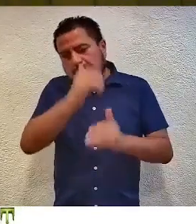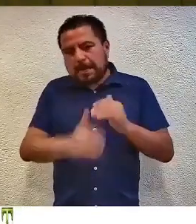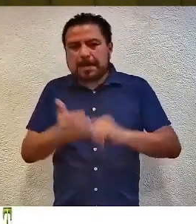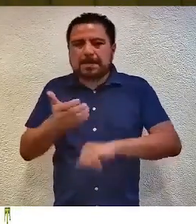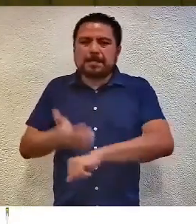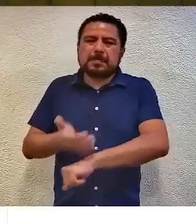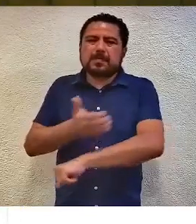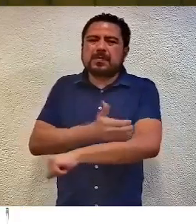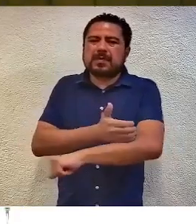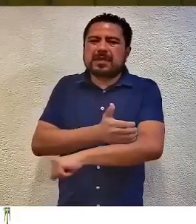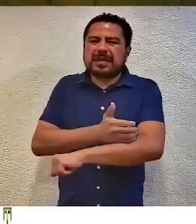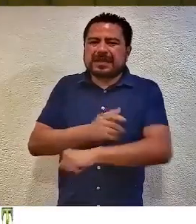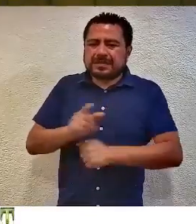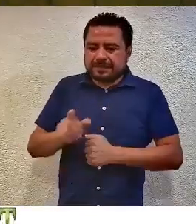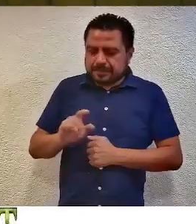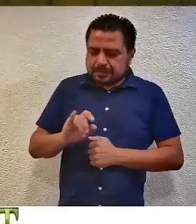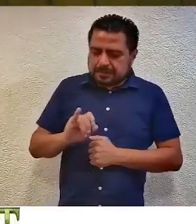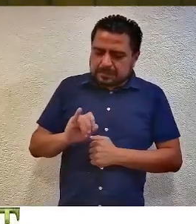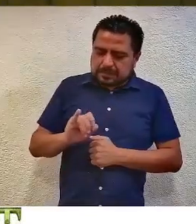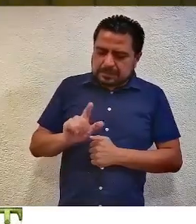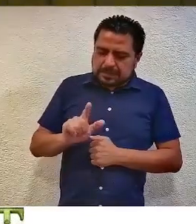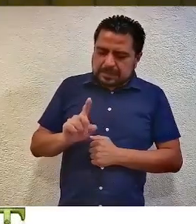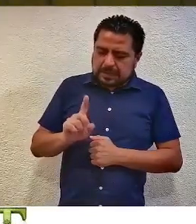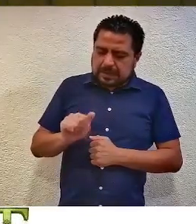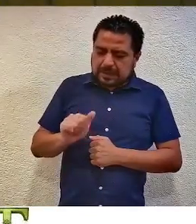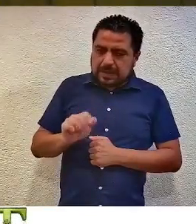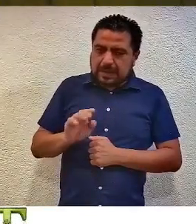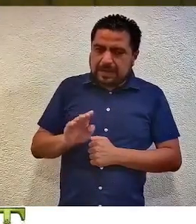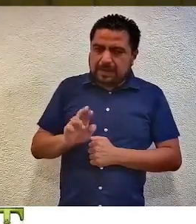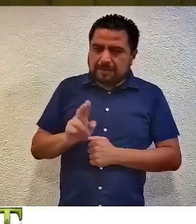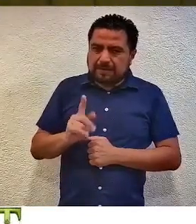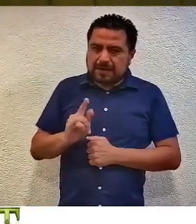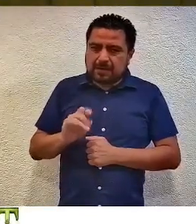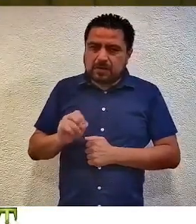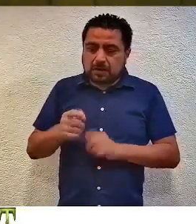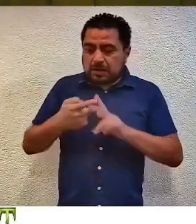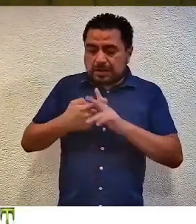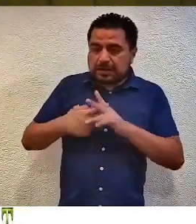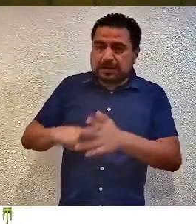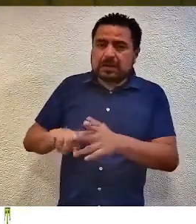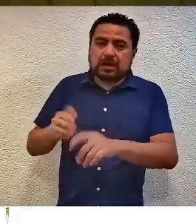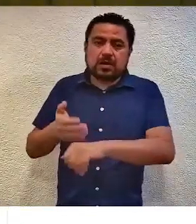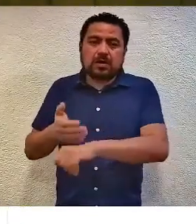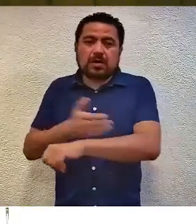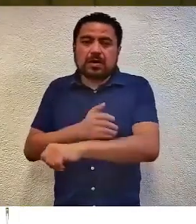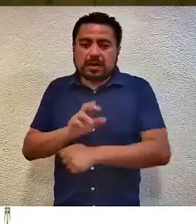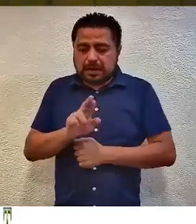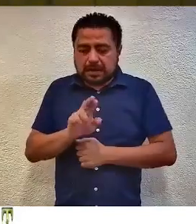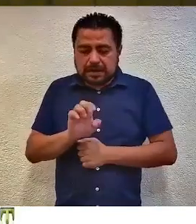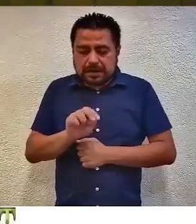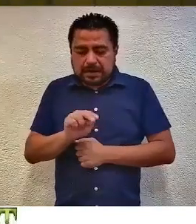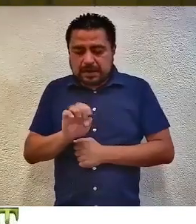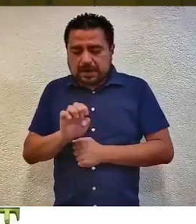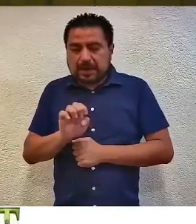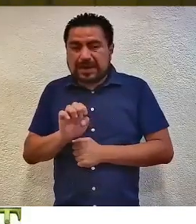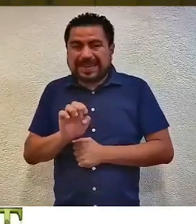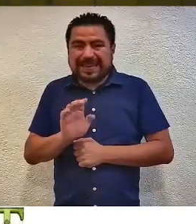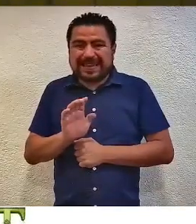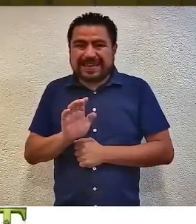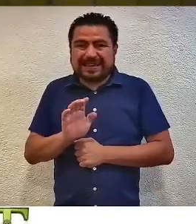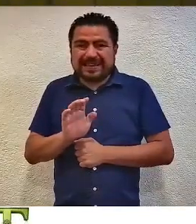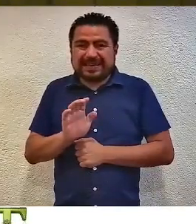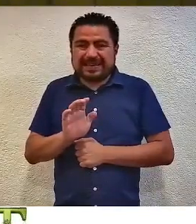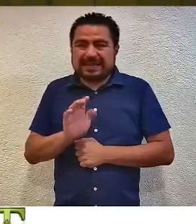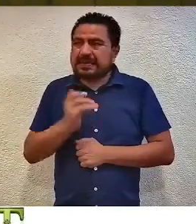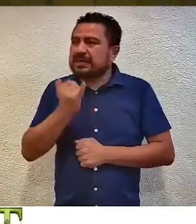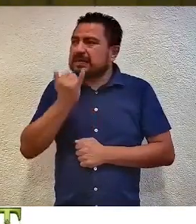compañera Hilda, inicia el del compañero René Patrón Muñoz.